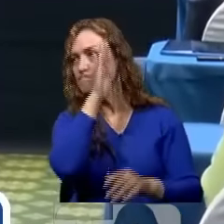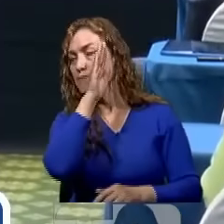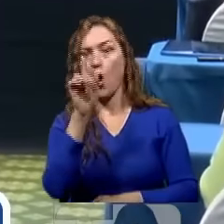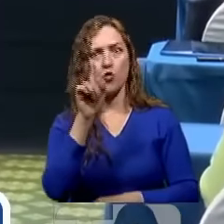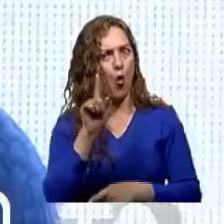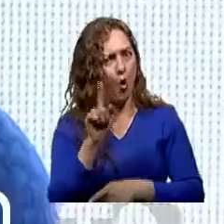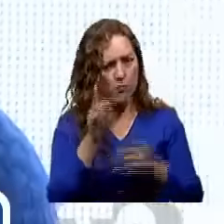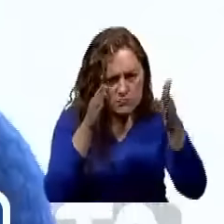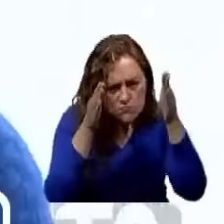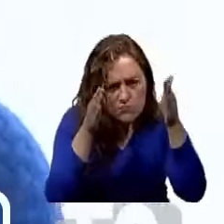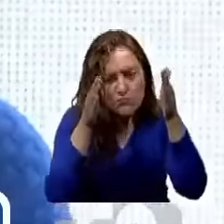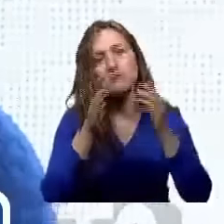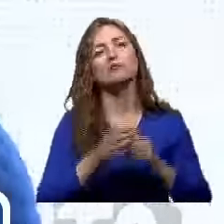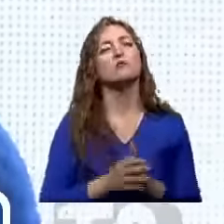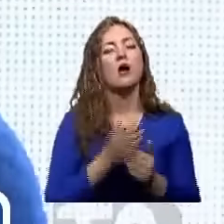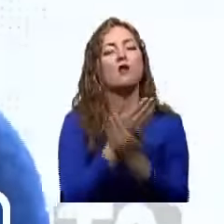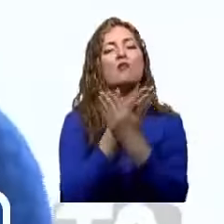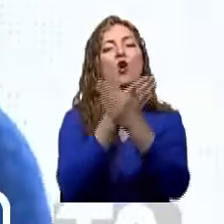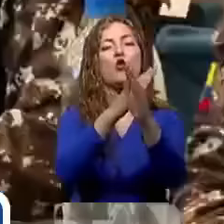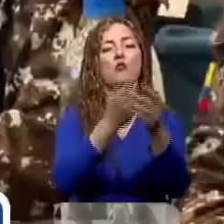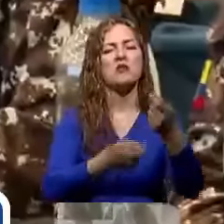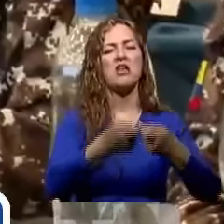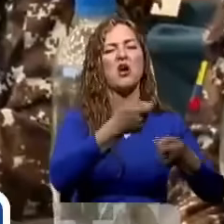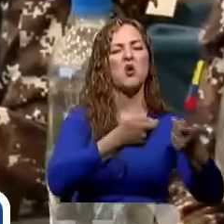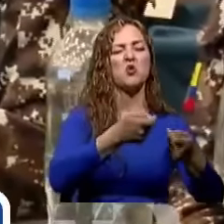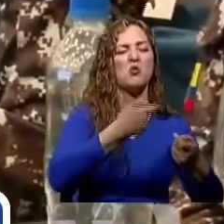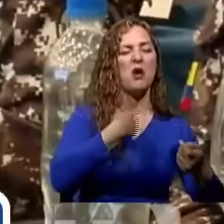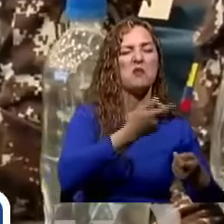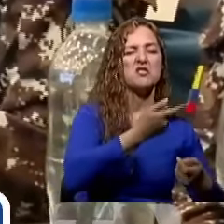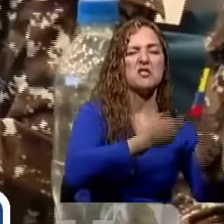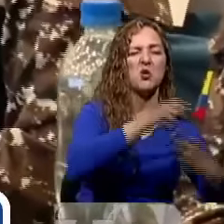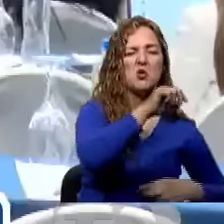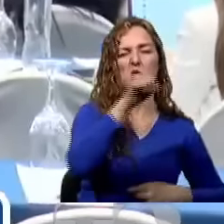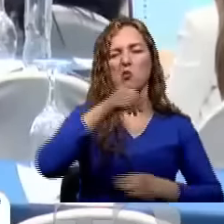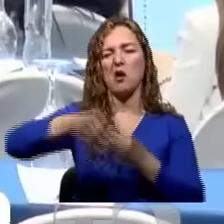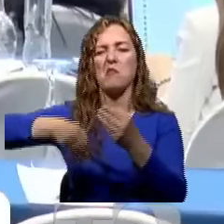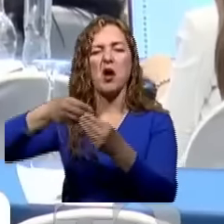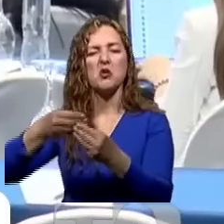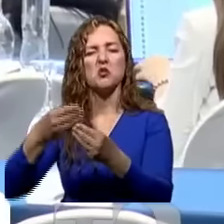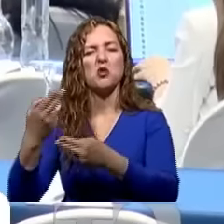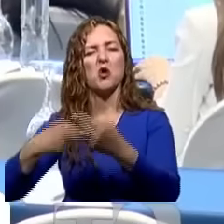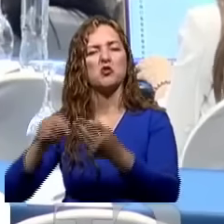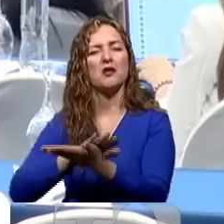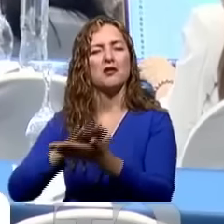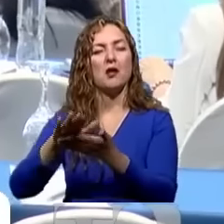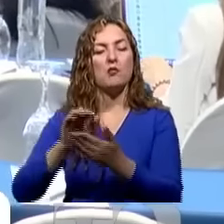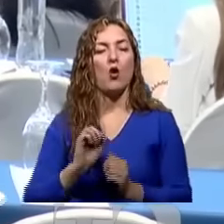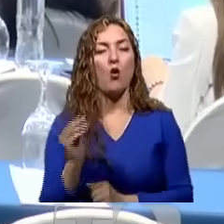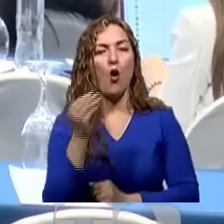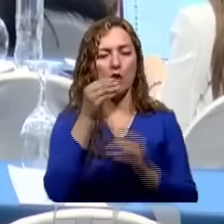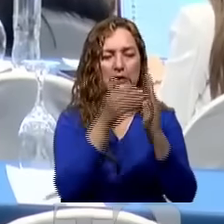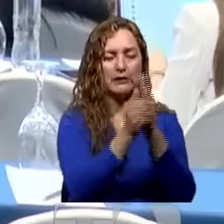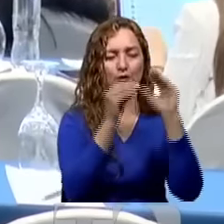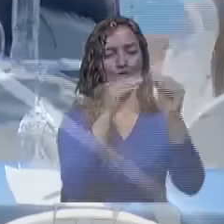para prevenir el lavado de activos, el reclutamiento forzado de jóvenes y el combate contra las drogas.